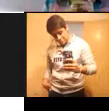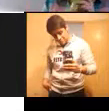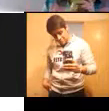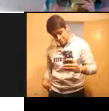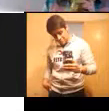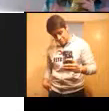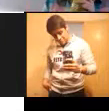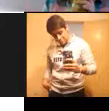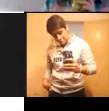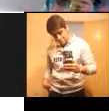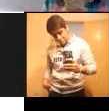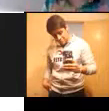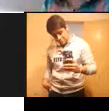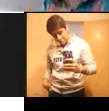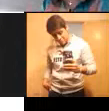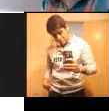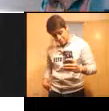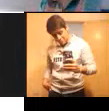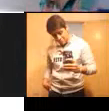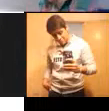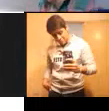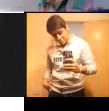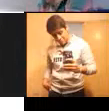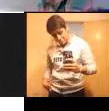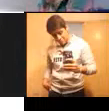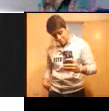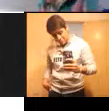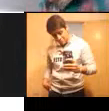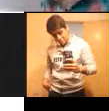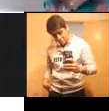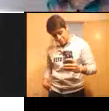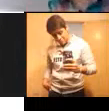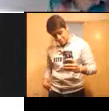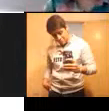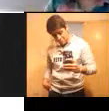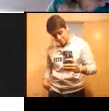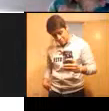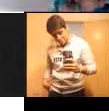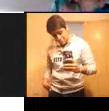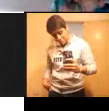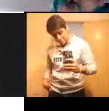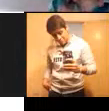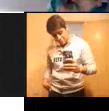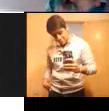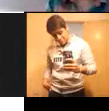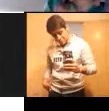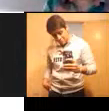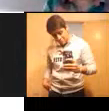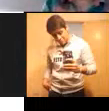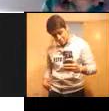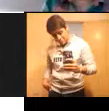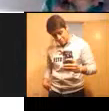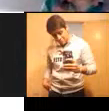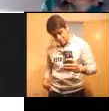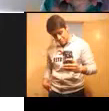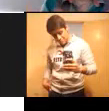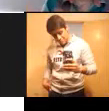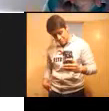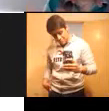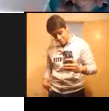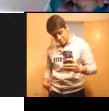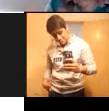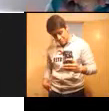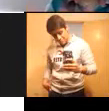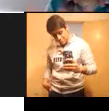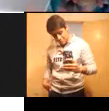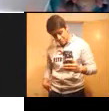bulón, ¿no? Entonces, ¿cómo hacemos para despejar esto? Tenemos dos incógnitas, una sola ecuación. Bueno, generalmente la separación entre bulones depende